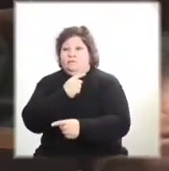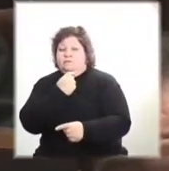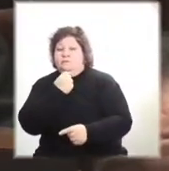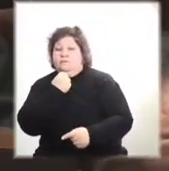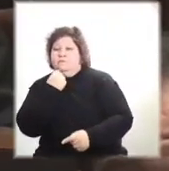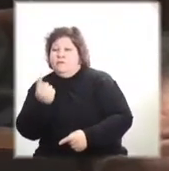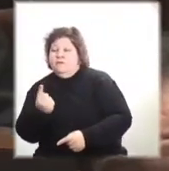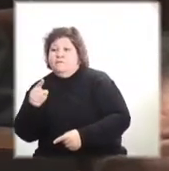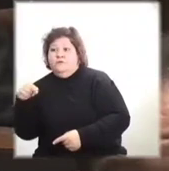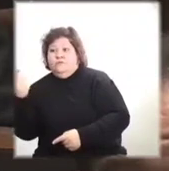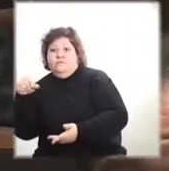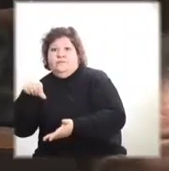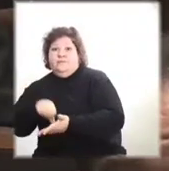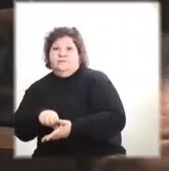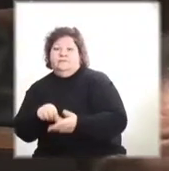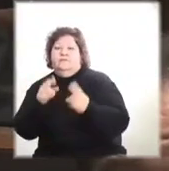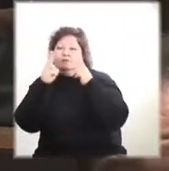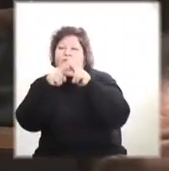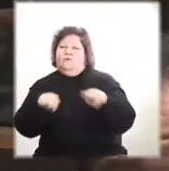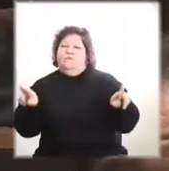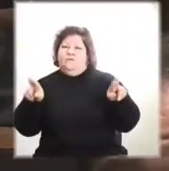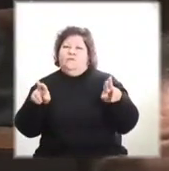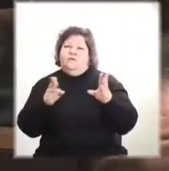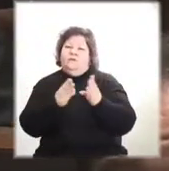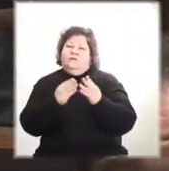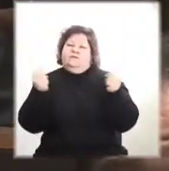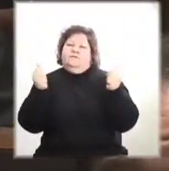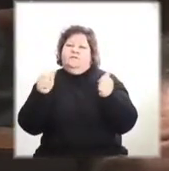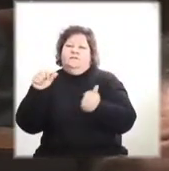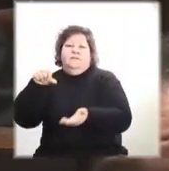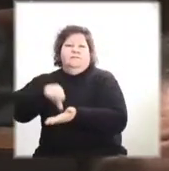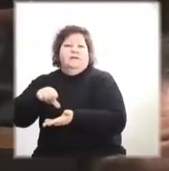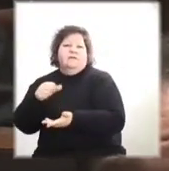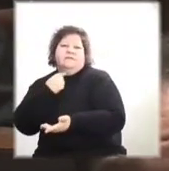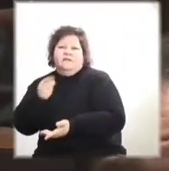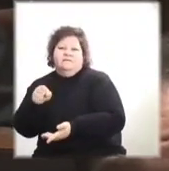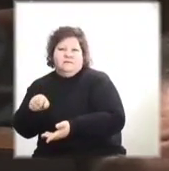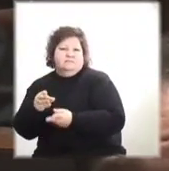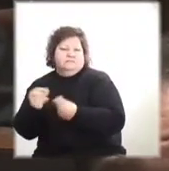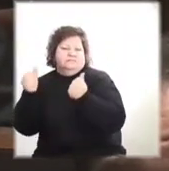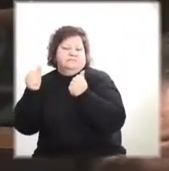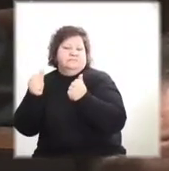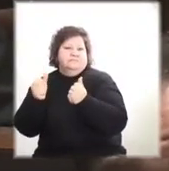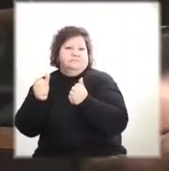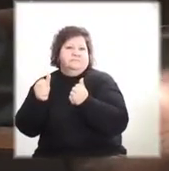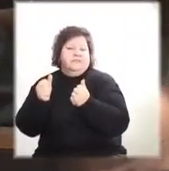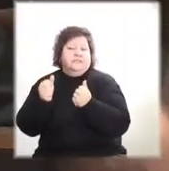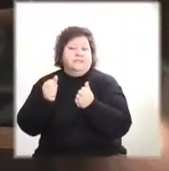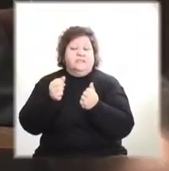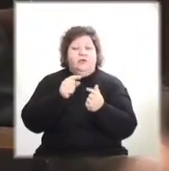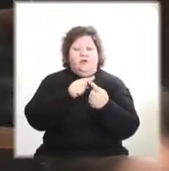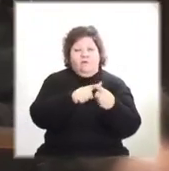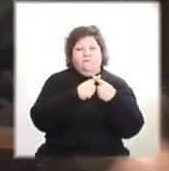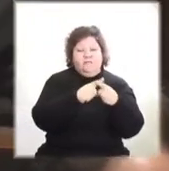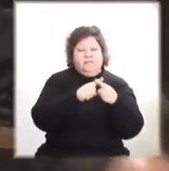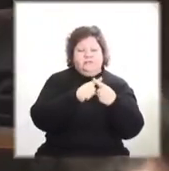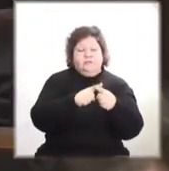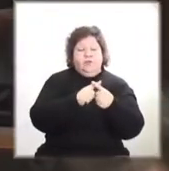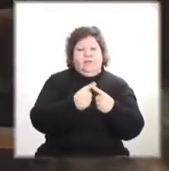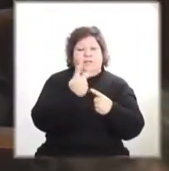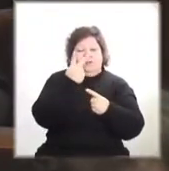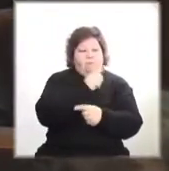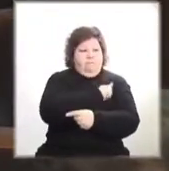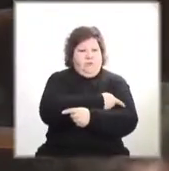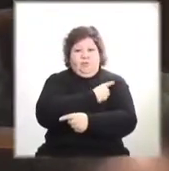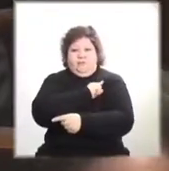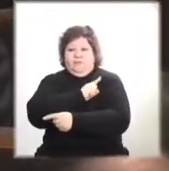débil, intervenían las Naciones Unidas y desaparecía el país débil. Y si el conflicto era entre dos naciones poderosas,